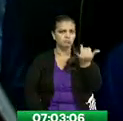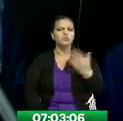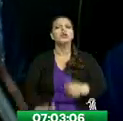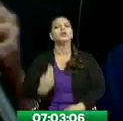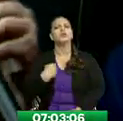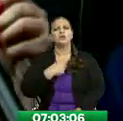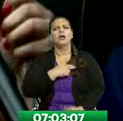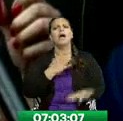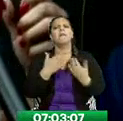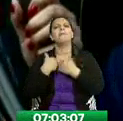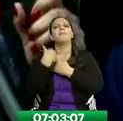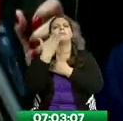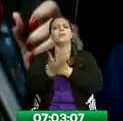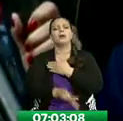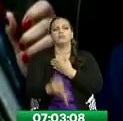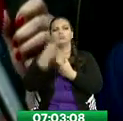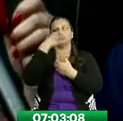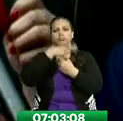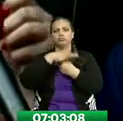urnas,